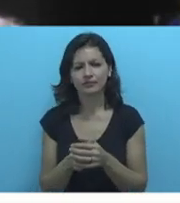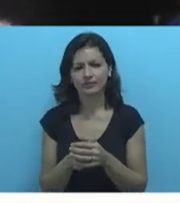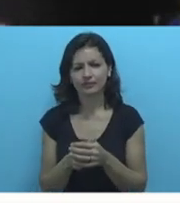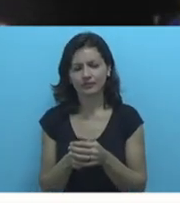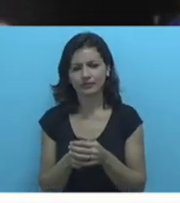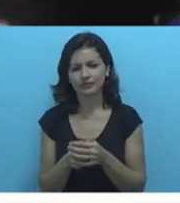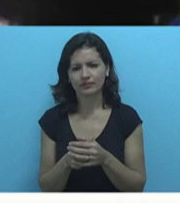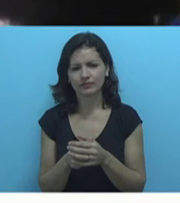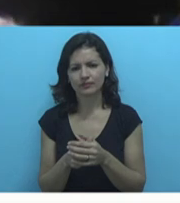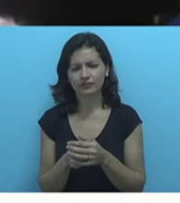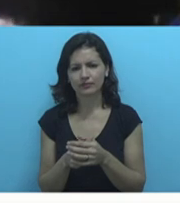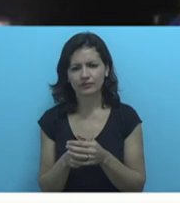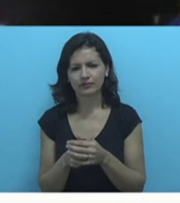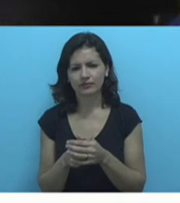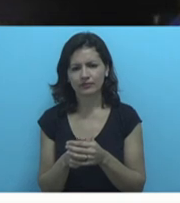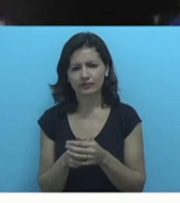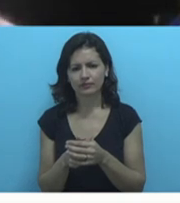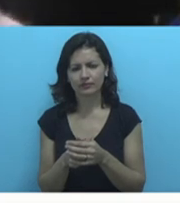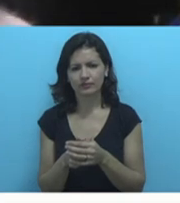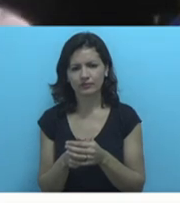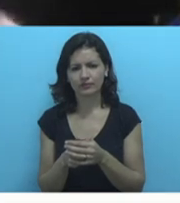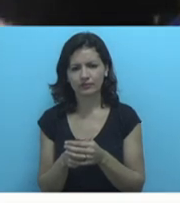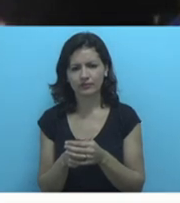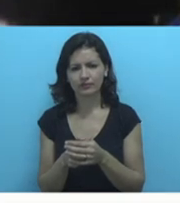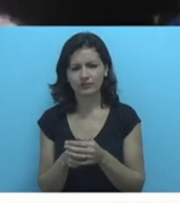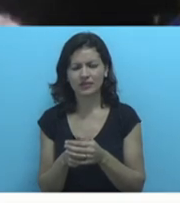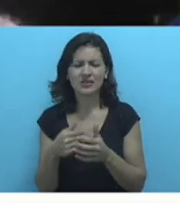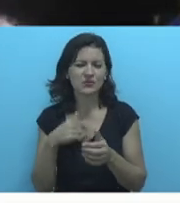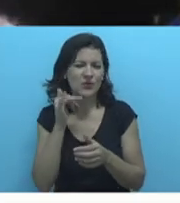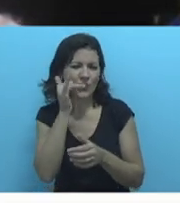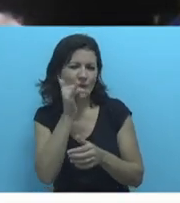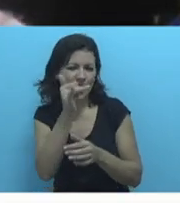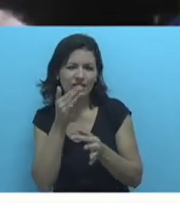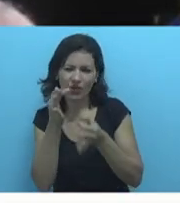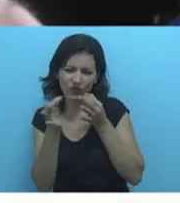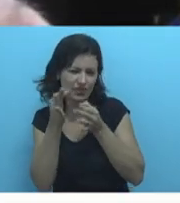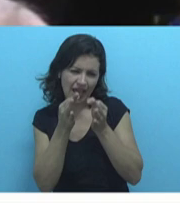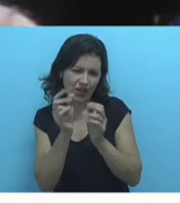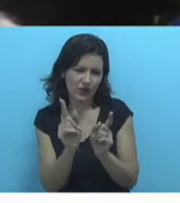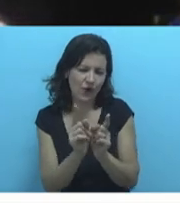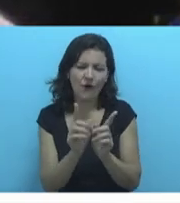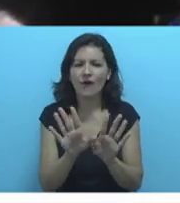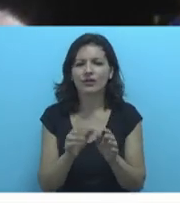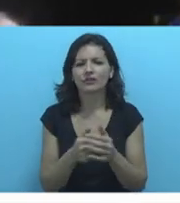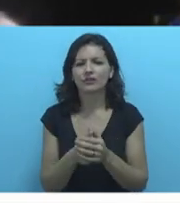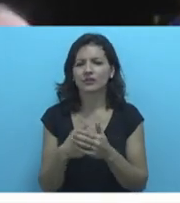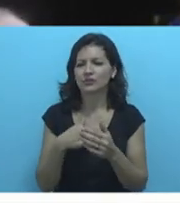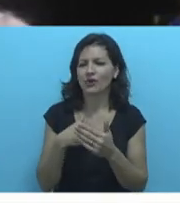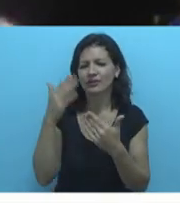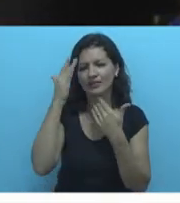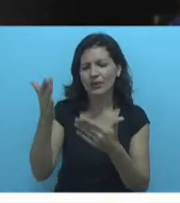terminar contándoles una pequeña conversación que tuve con Miguel, un fin de año, ante un saludo mío